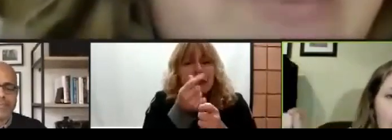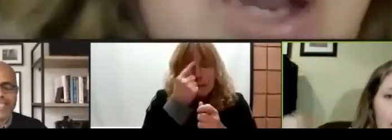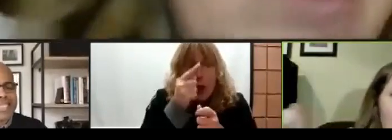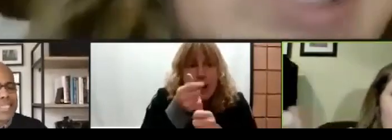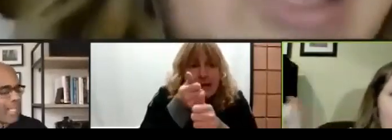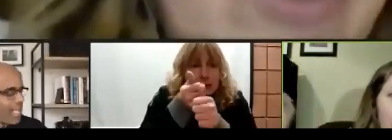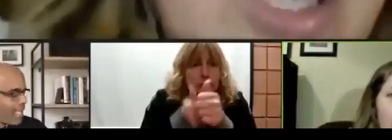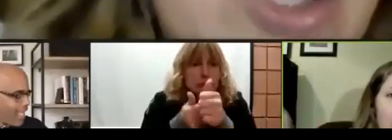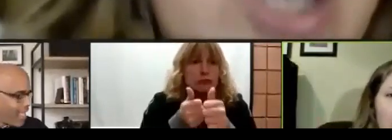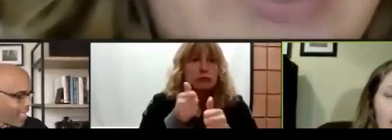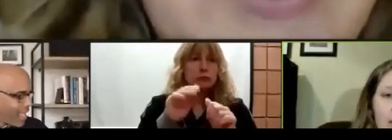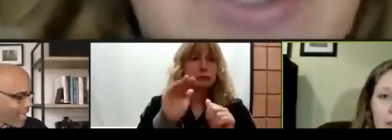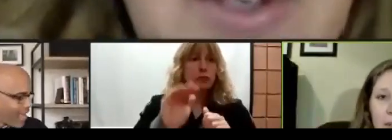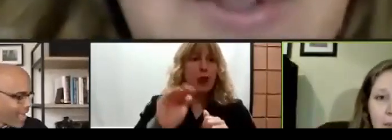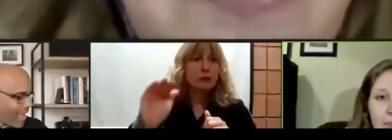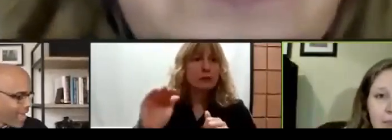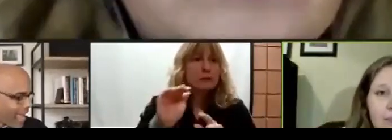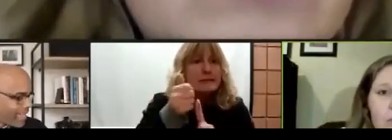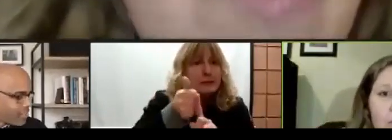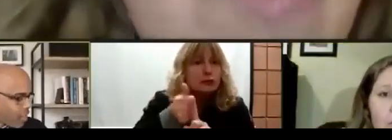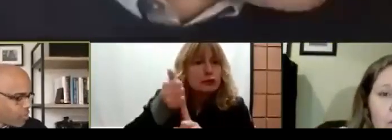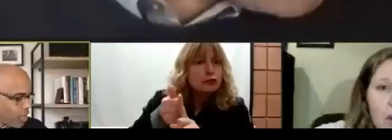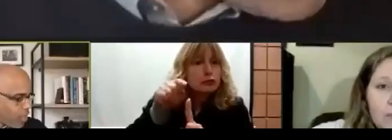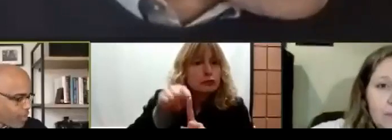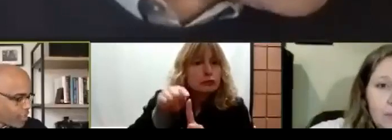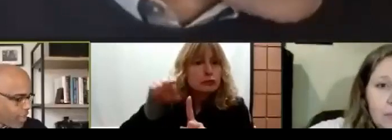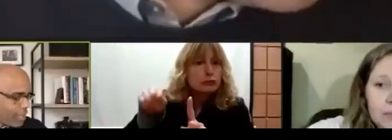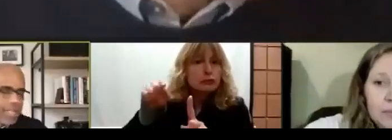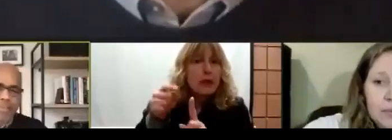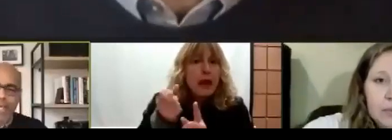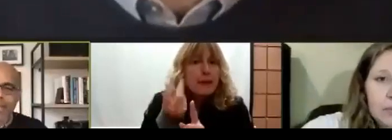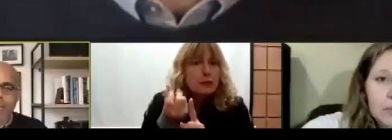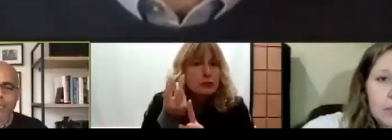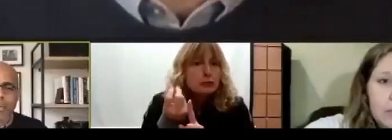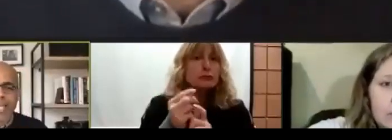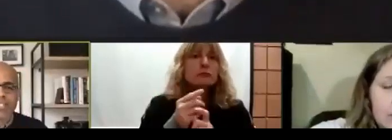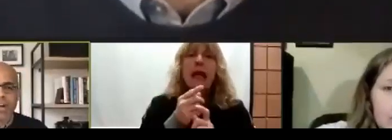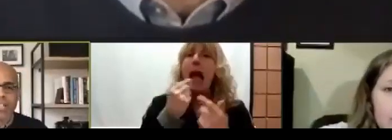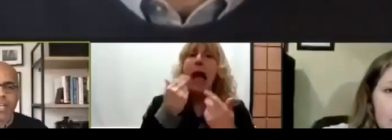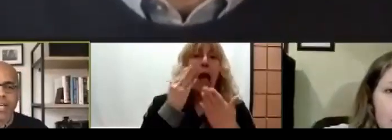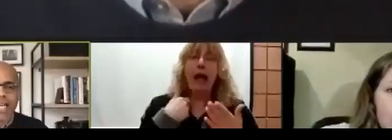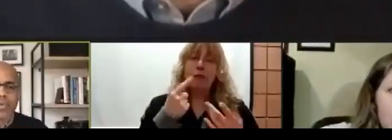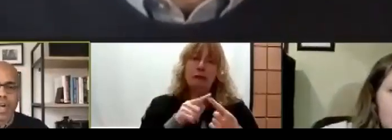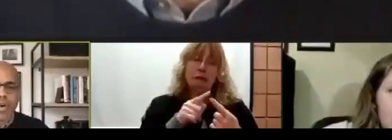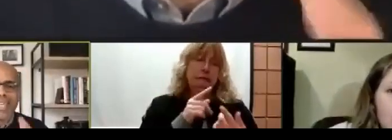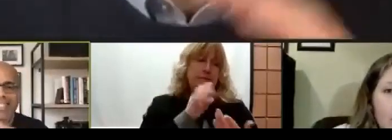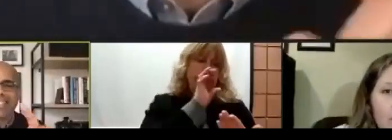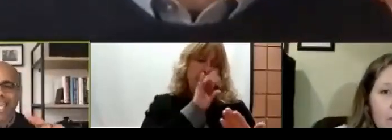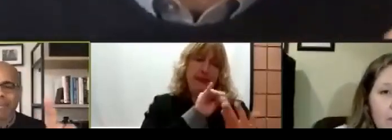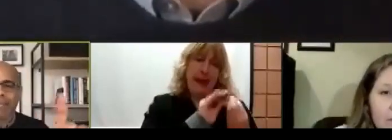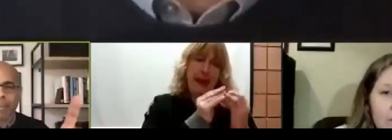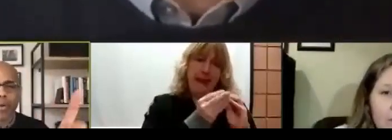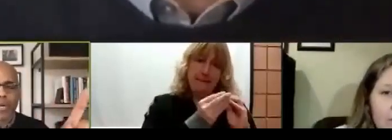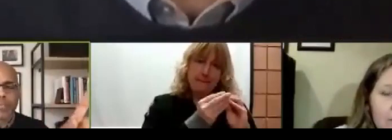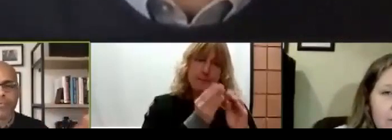piensas de dar gracias por algo durante este tiempo pues agradezco esto también y alguien dio